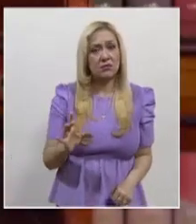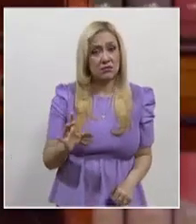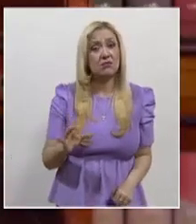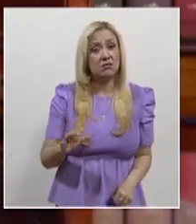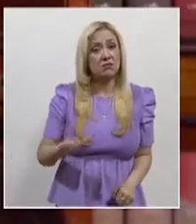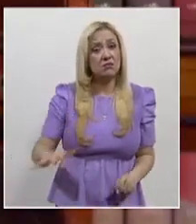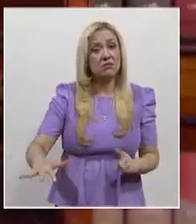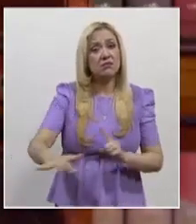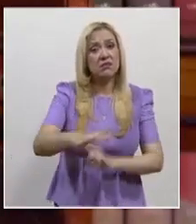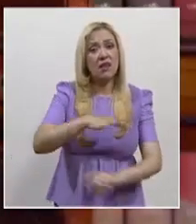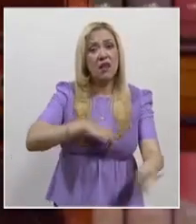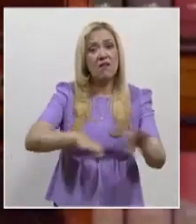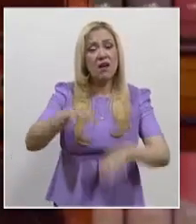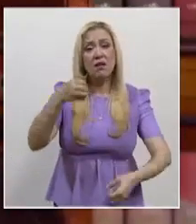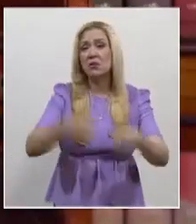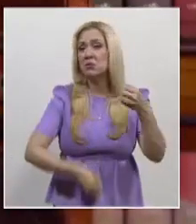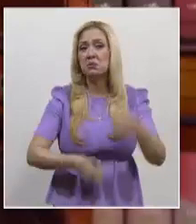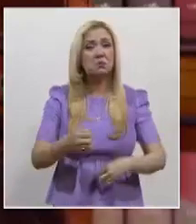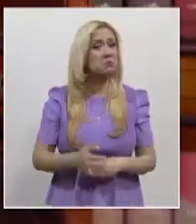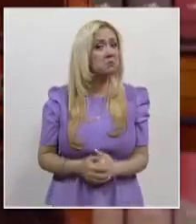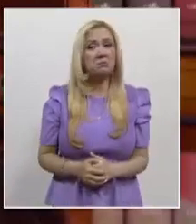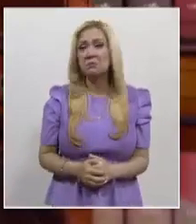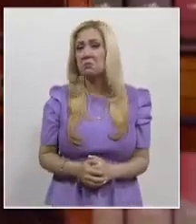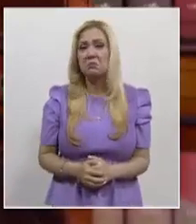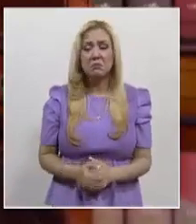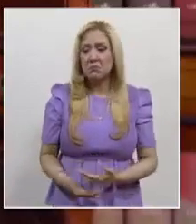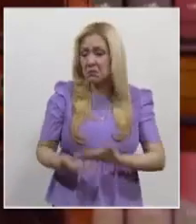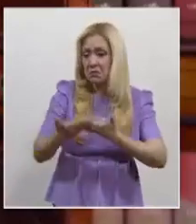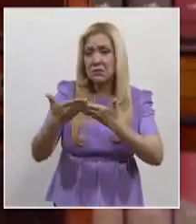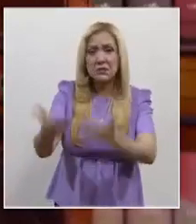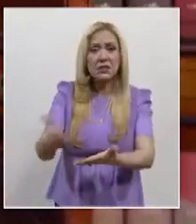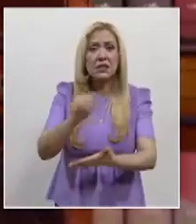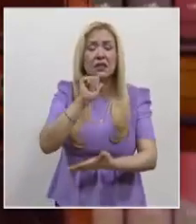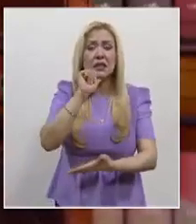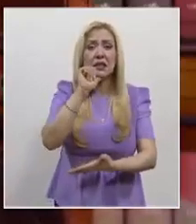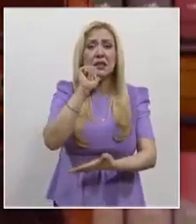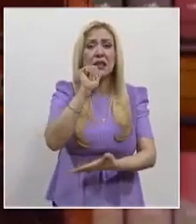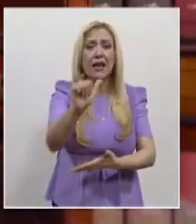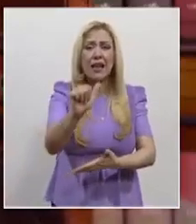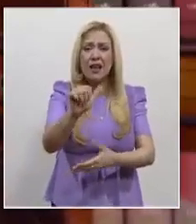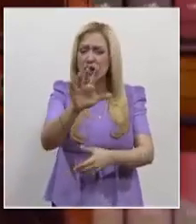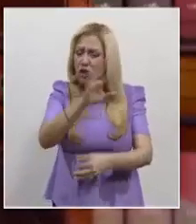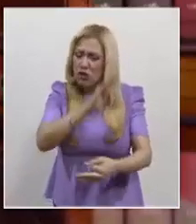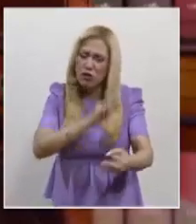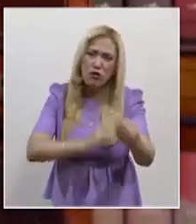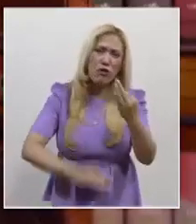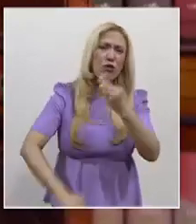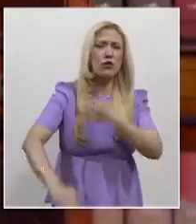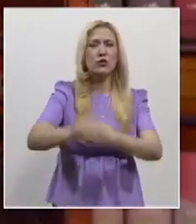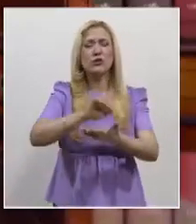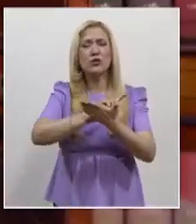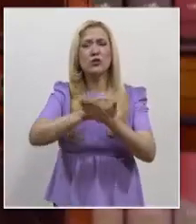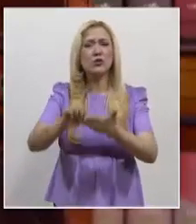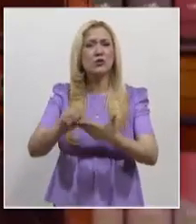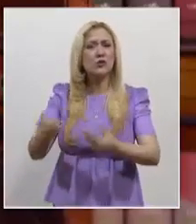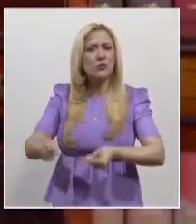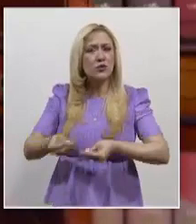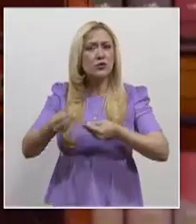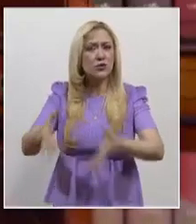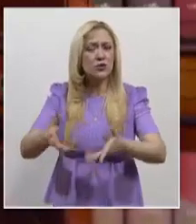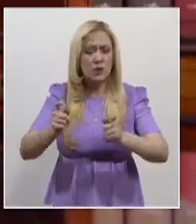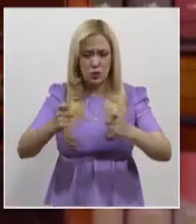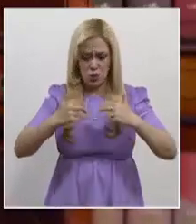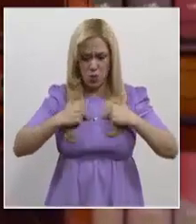un sistema que no ha logrado garantizar plenamente los derechos